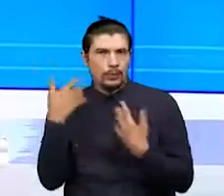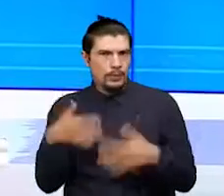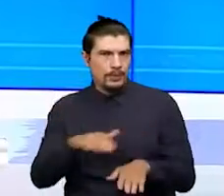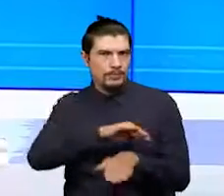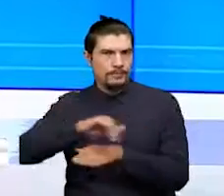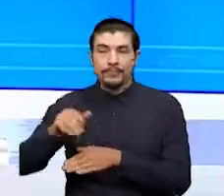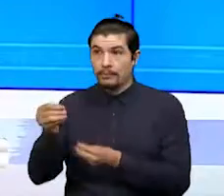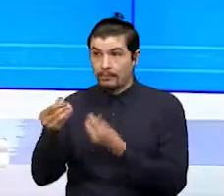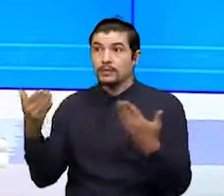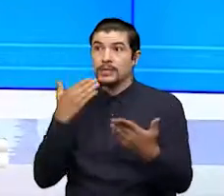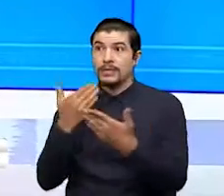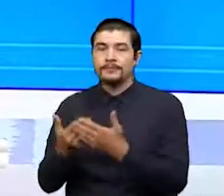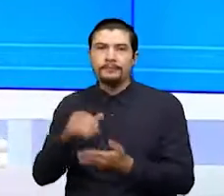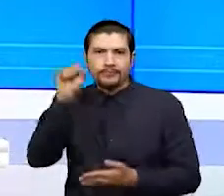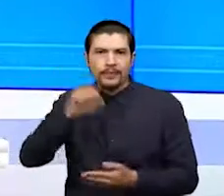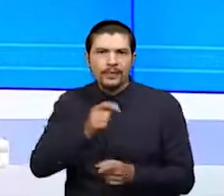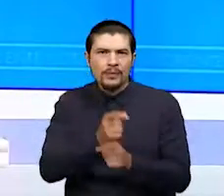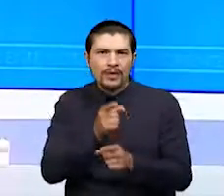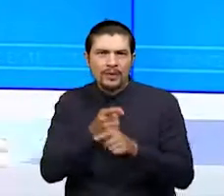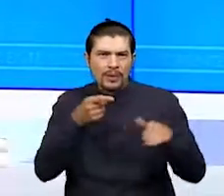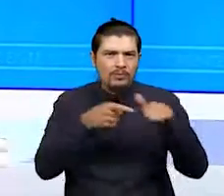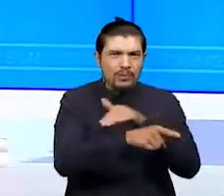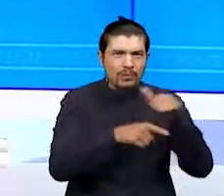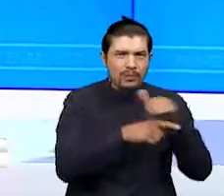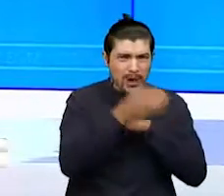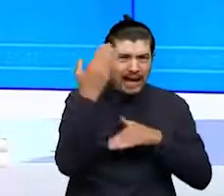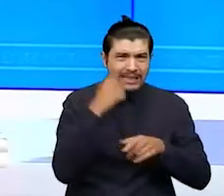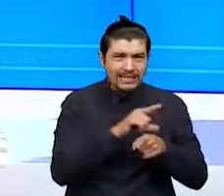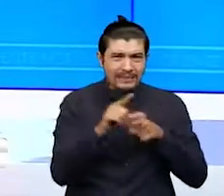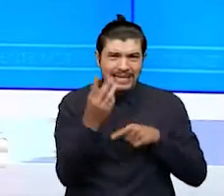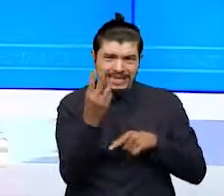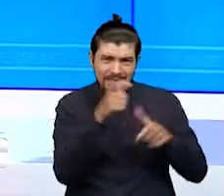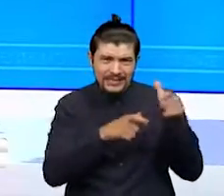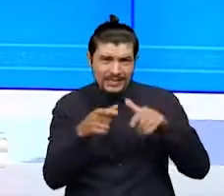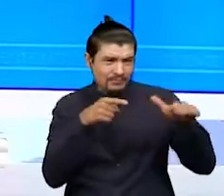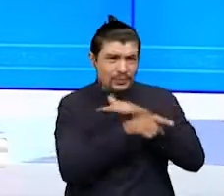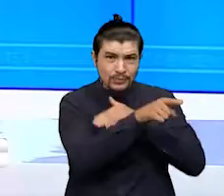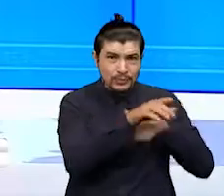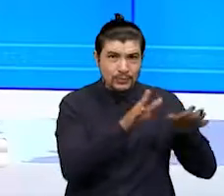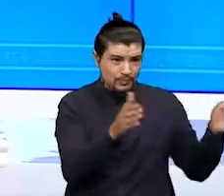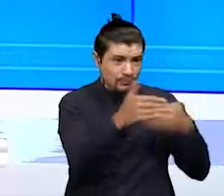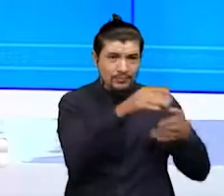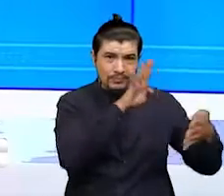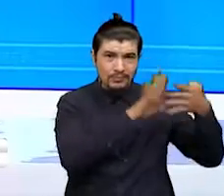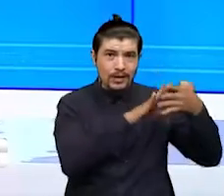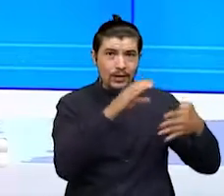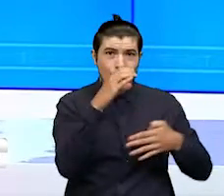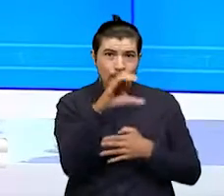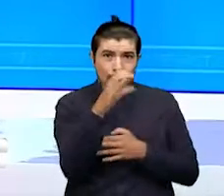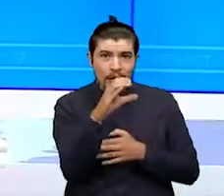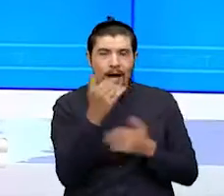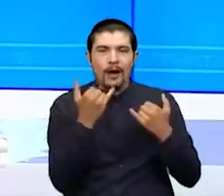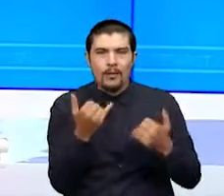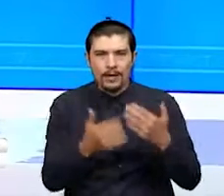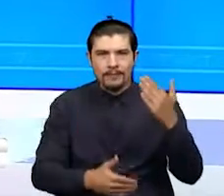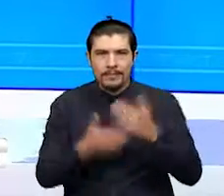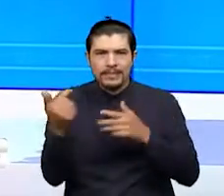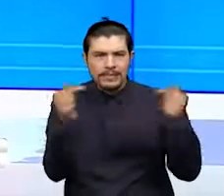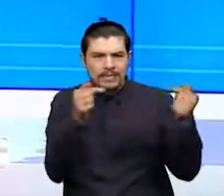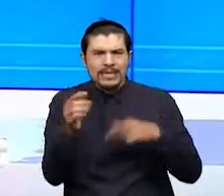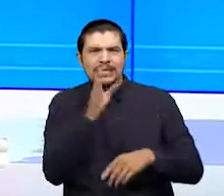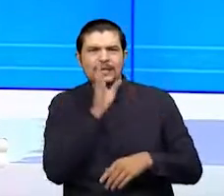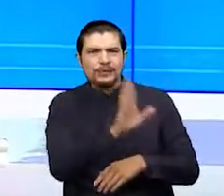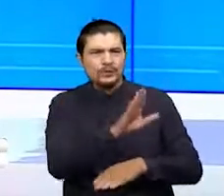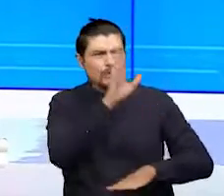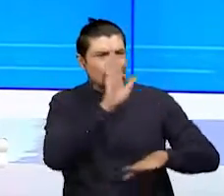y ante la fuga de presos a inicio de esta semana de un cai de cúcuta se abrió nuevamente la puerta a la discusión de quién tiene la culpa